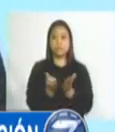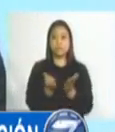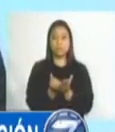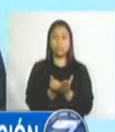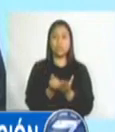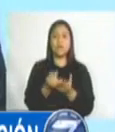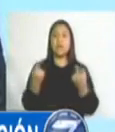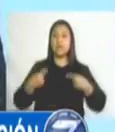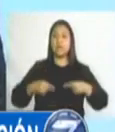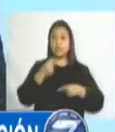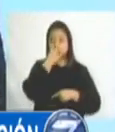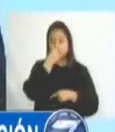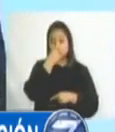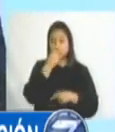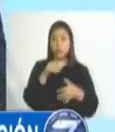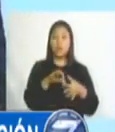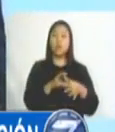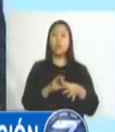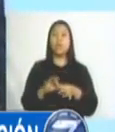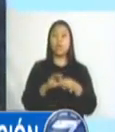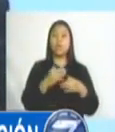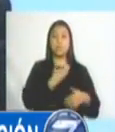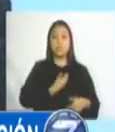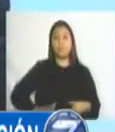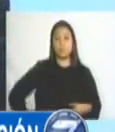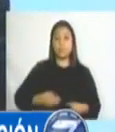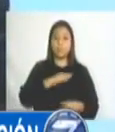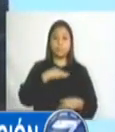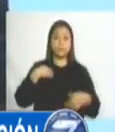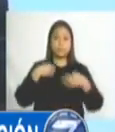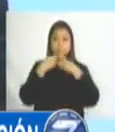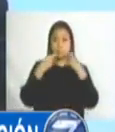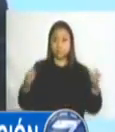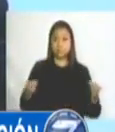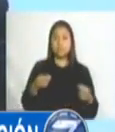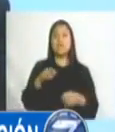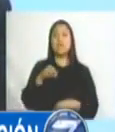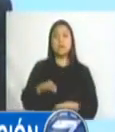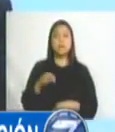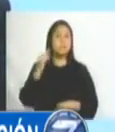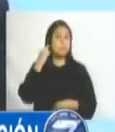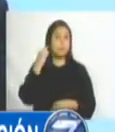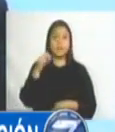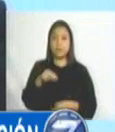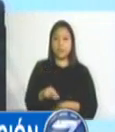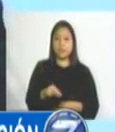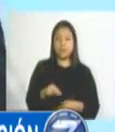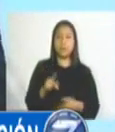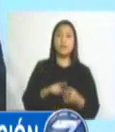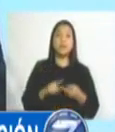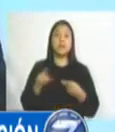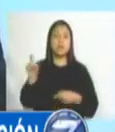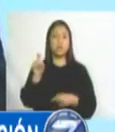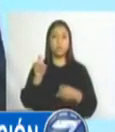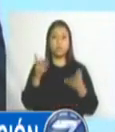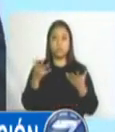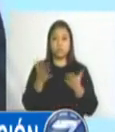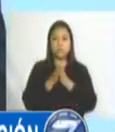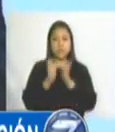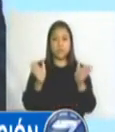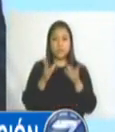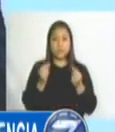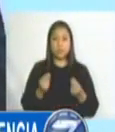anticorrupción entre el organismo ejecutivo, el Ministerio Público, la Procuraduría General de la Nación, la Contraloría de Cuentas,